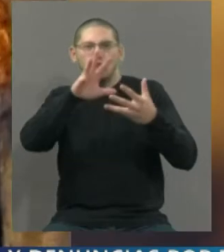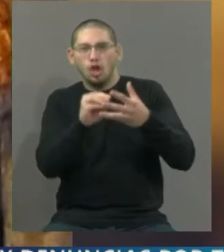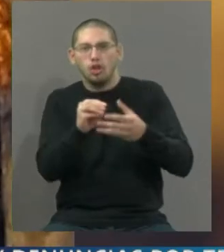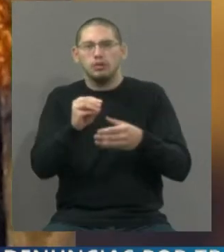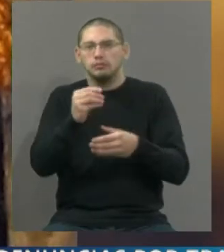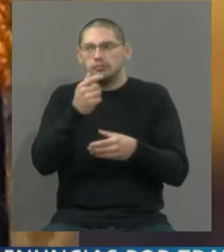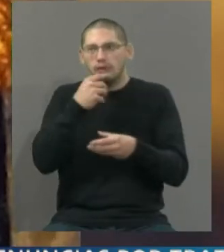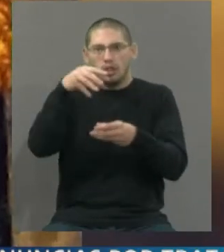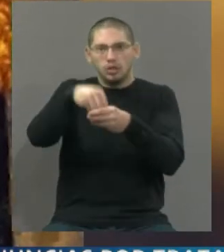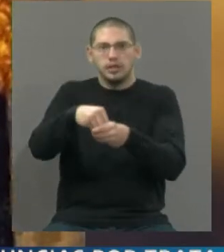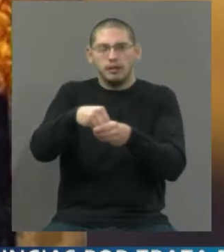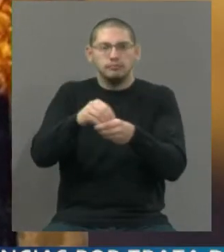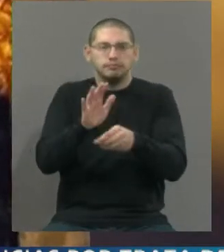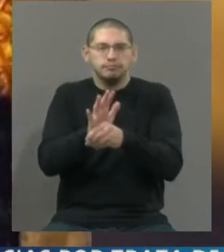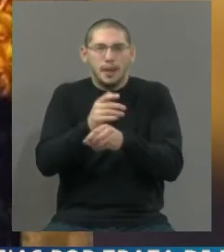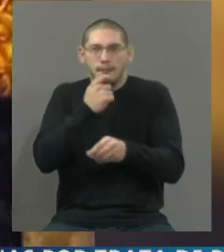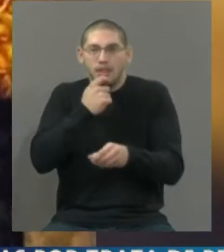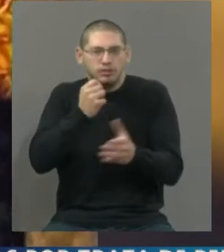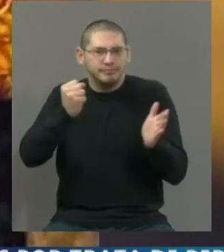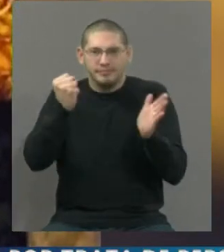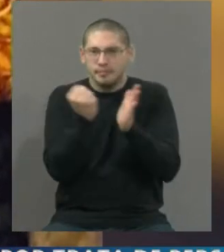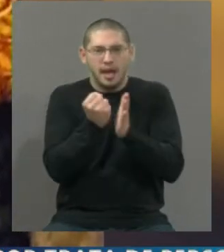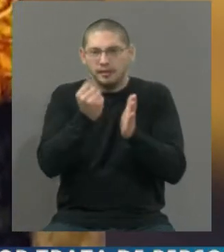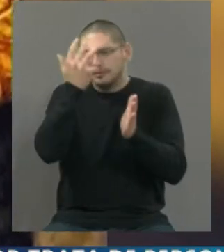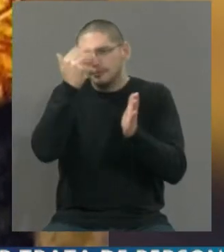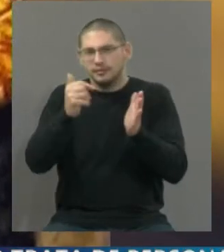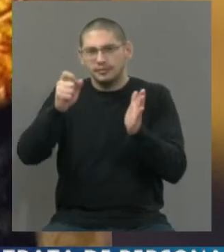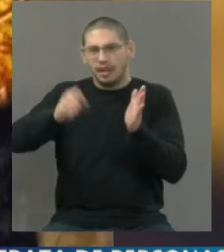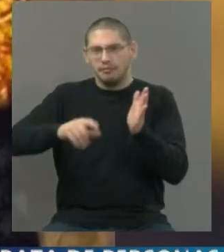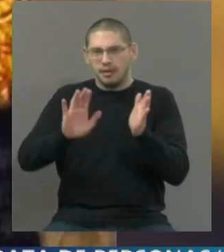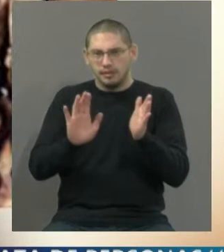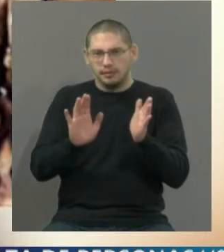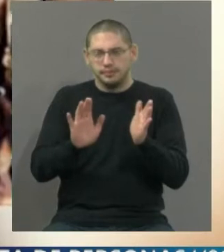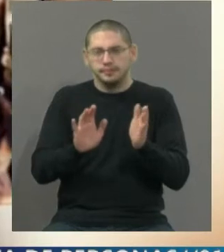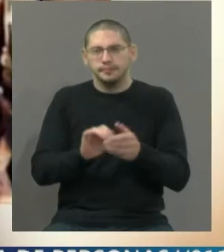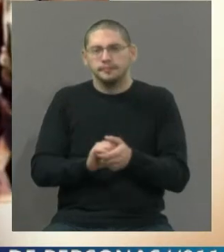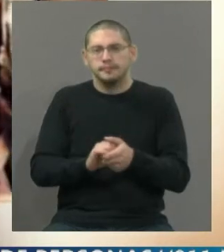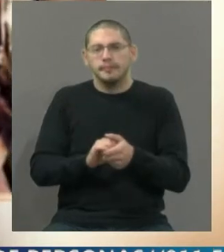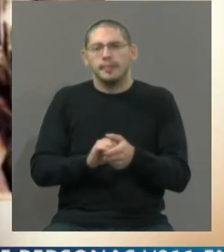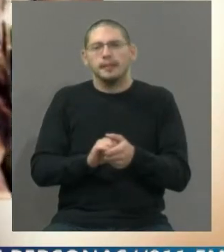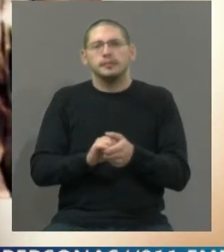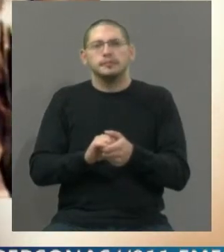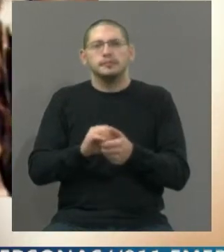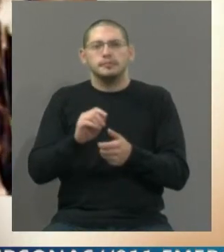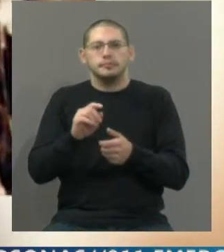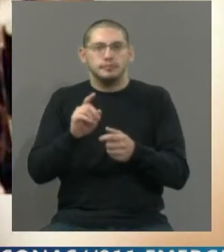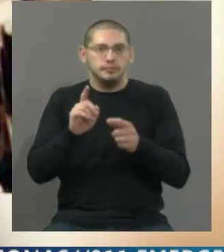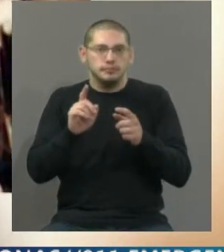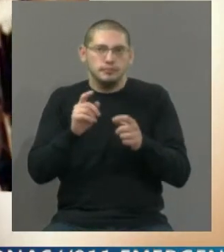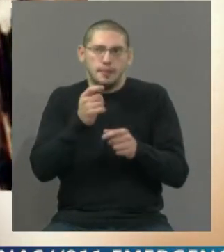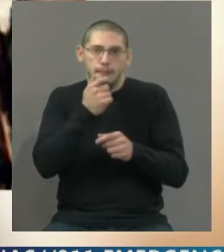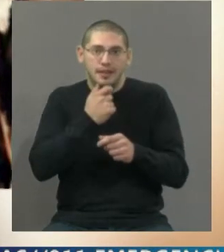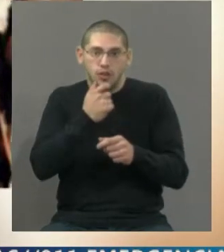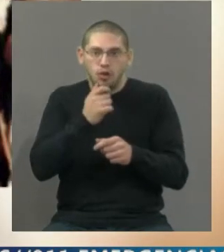visto en otro o en otra provincia, ¿no? O incluso en otras partes de Mendoza creo que ese carácter